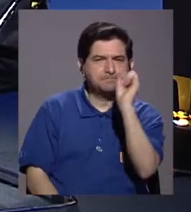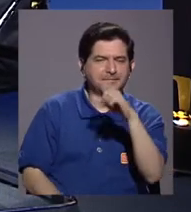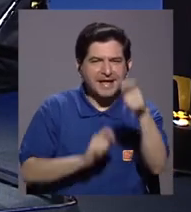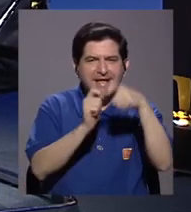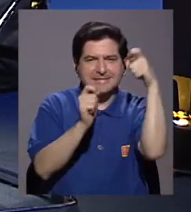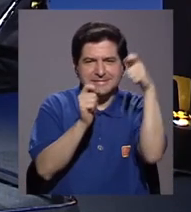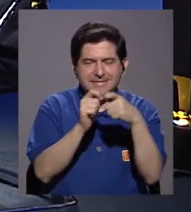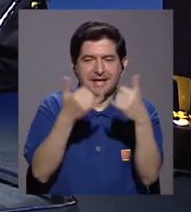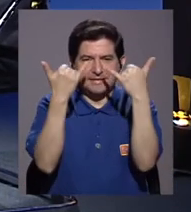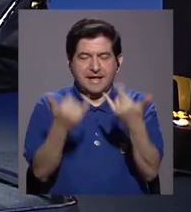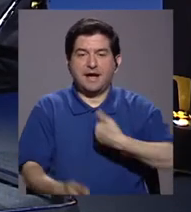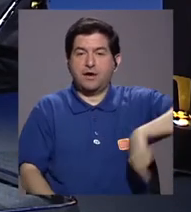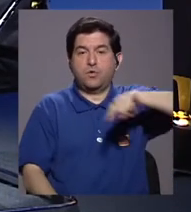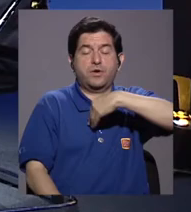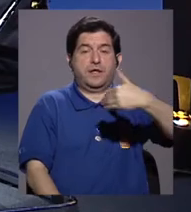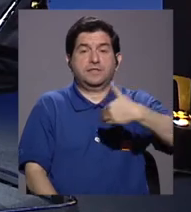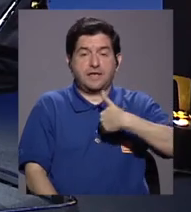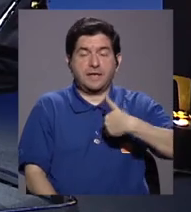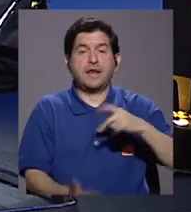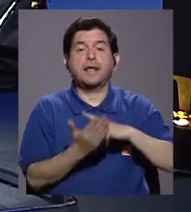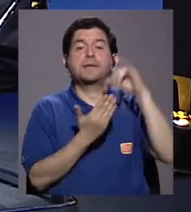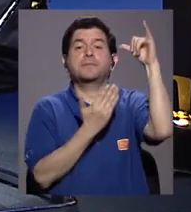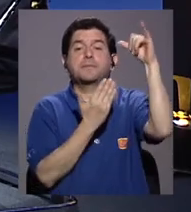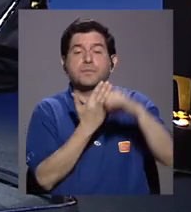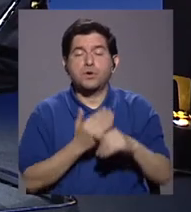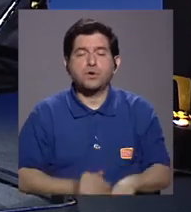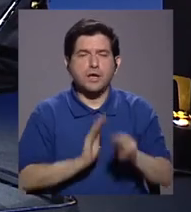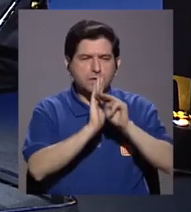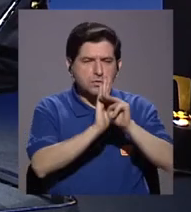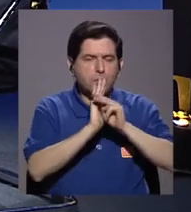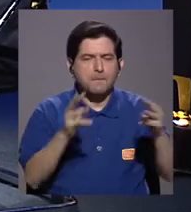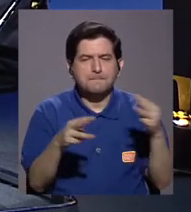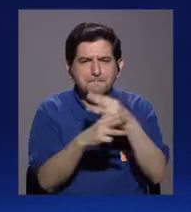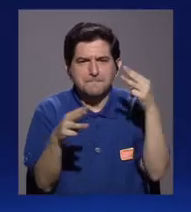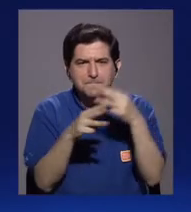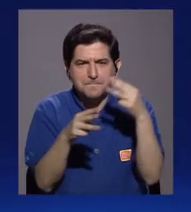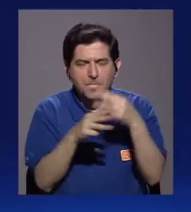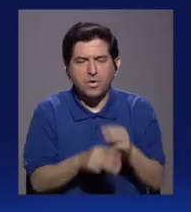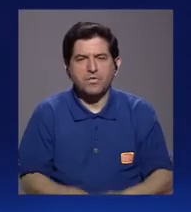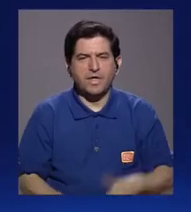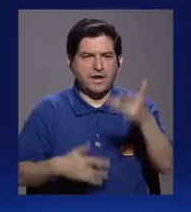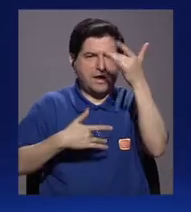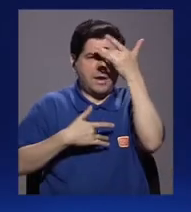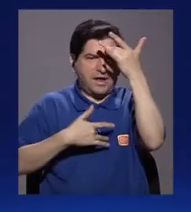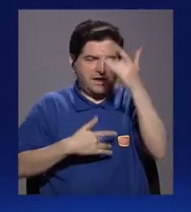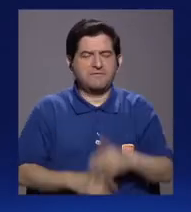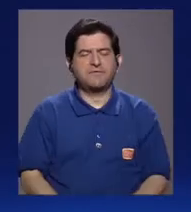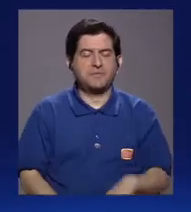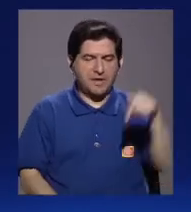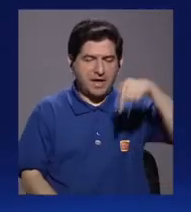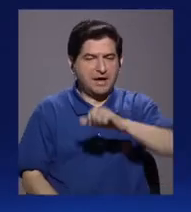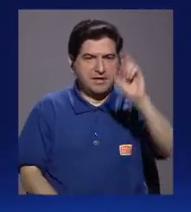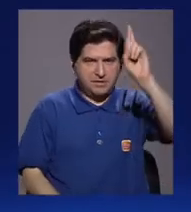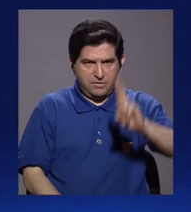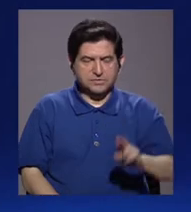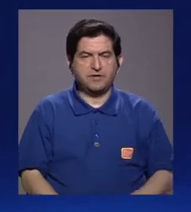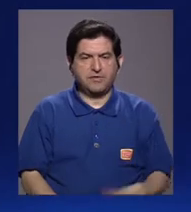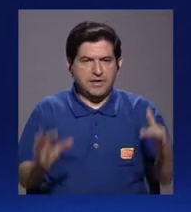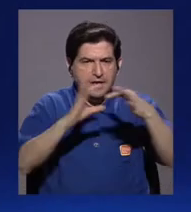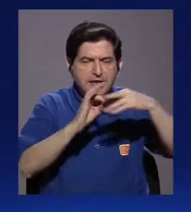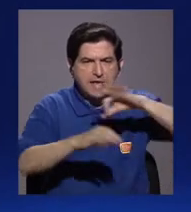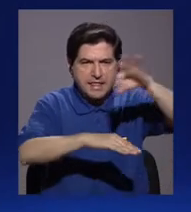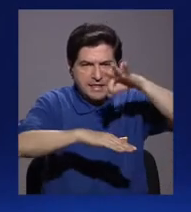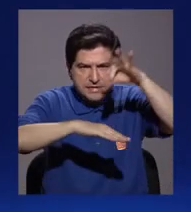profesional cuál sería el mayor impacto de este proyecto el problema de enfermedades vectoriales